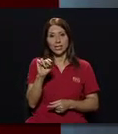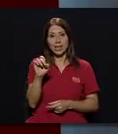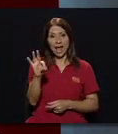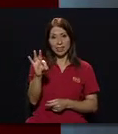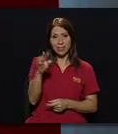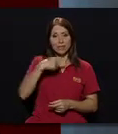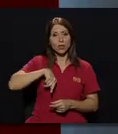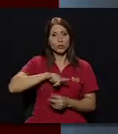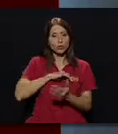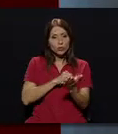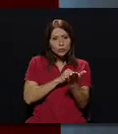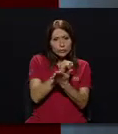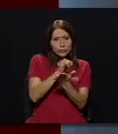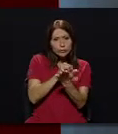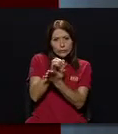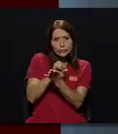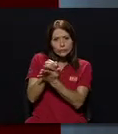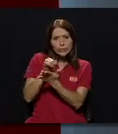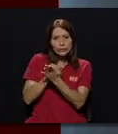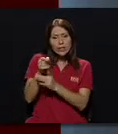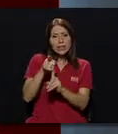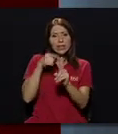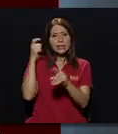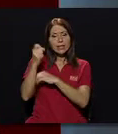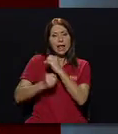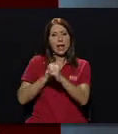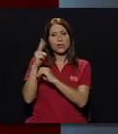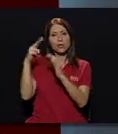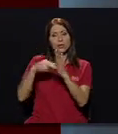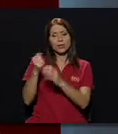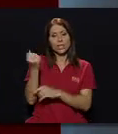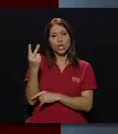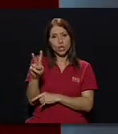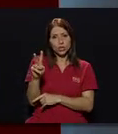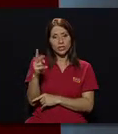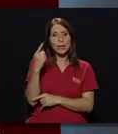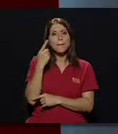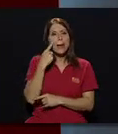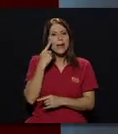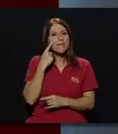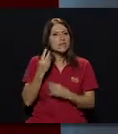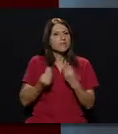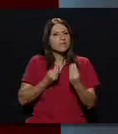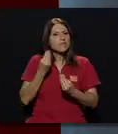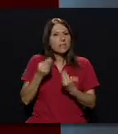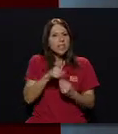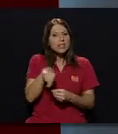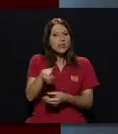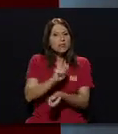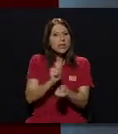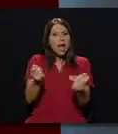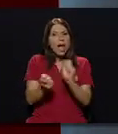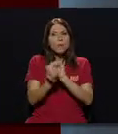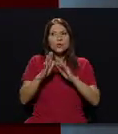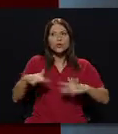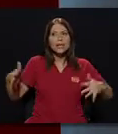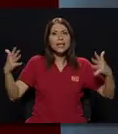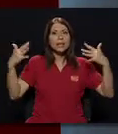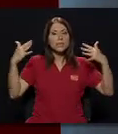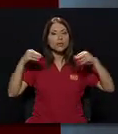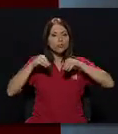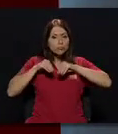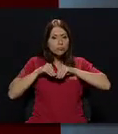estamos realizando investigaciones desde 2012, para ver cómo precisamente estos cambios en el clima afectan sobre